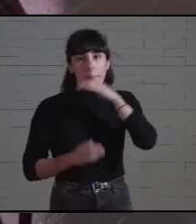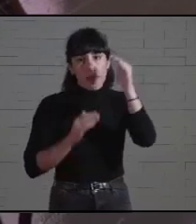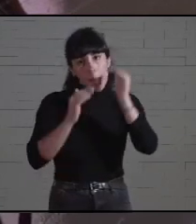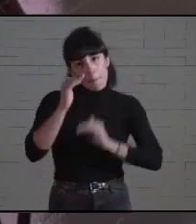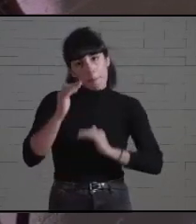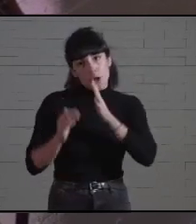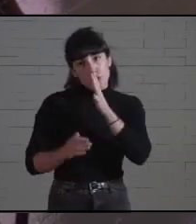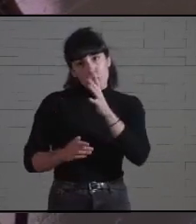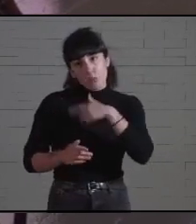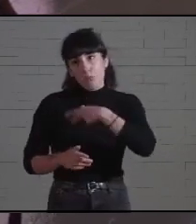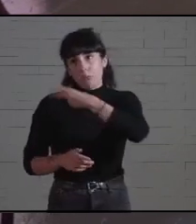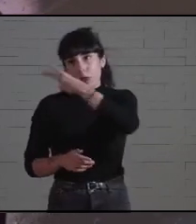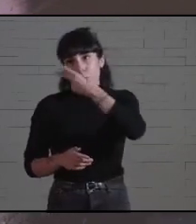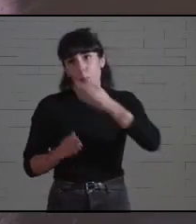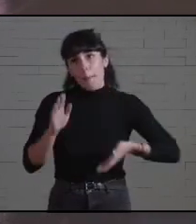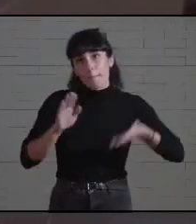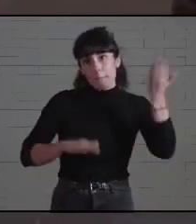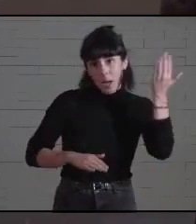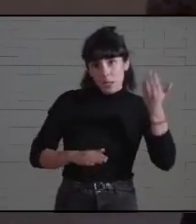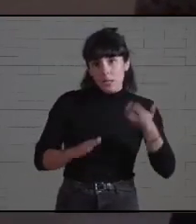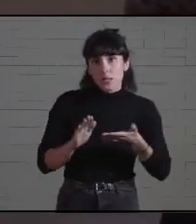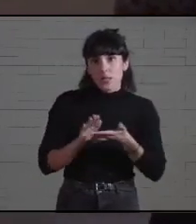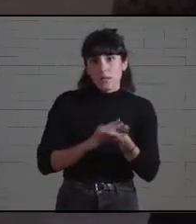los países escandinavos, pero sí